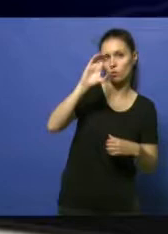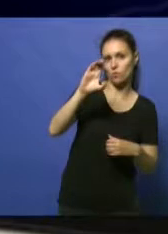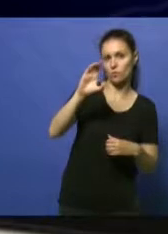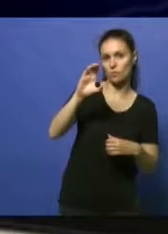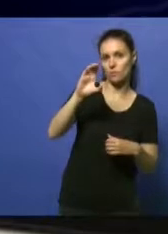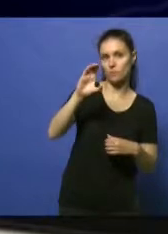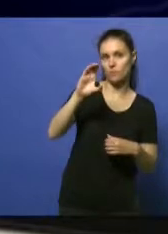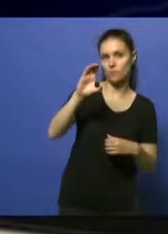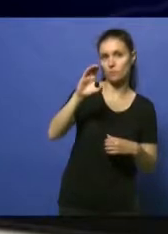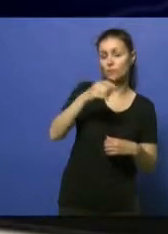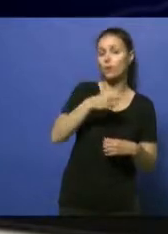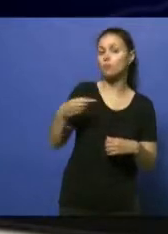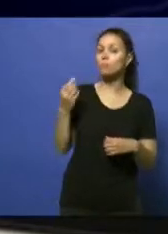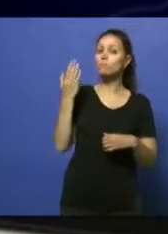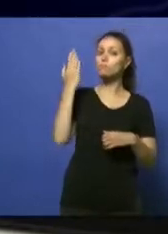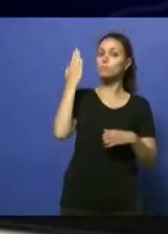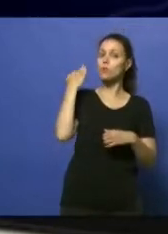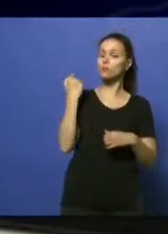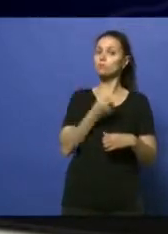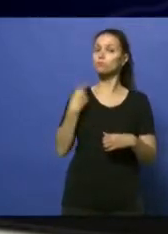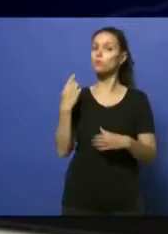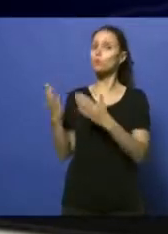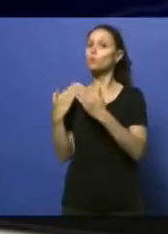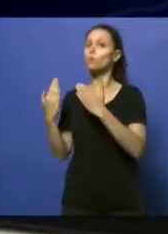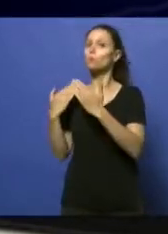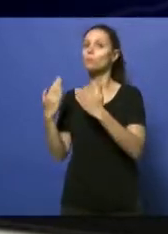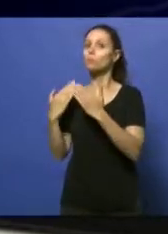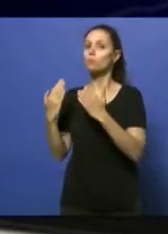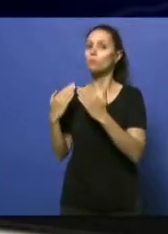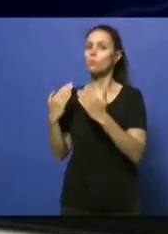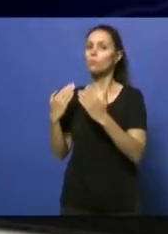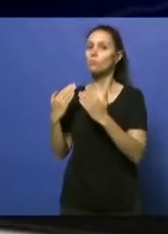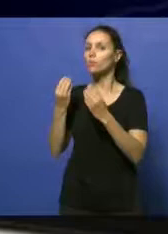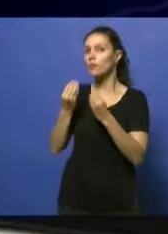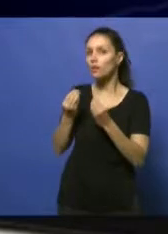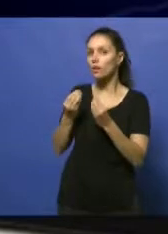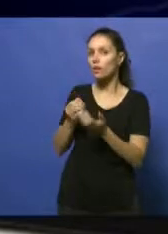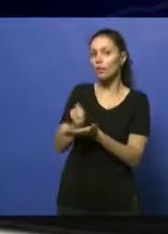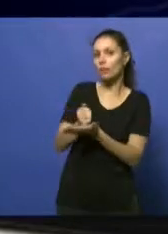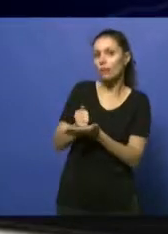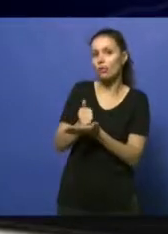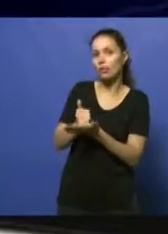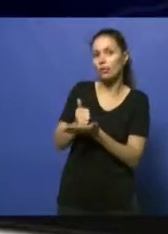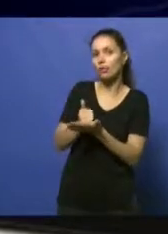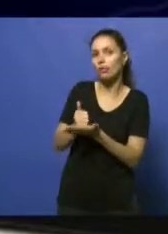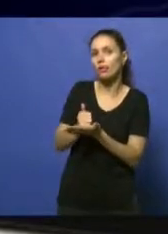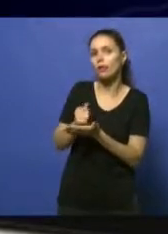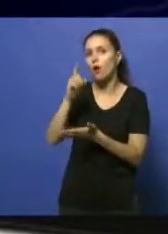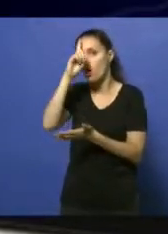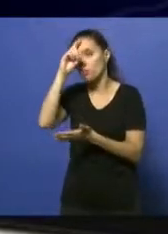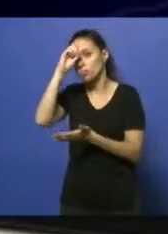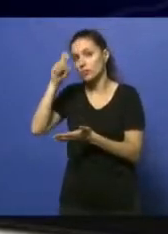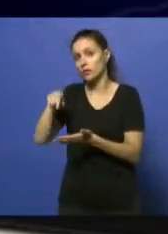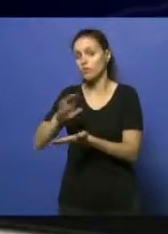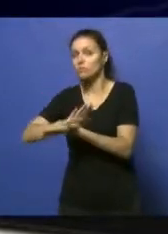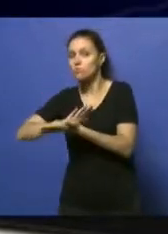semana pasada en Villa María, hablamos de otros puntos que tienen que ver con la espera en el hospital Pasteur por parte de